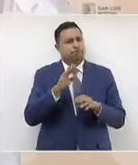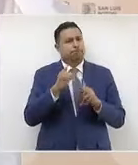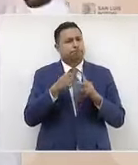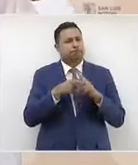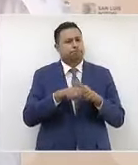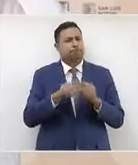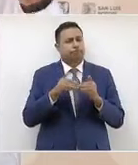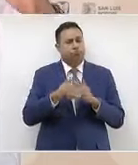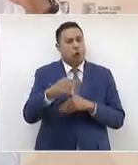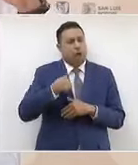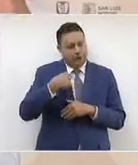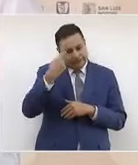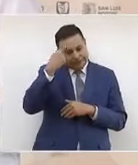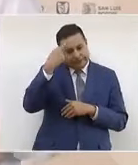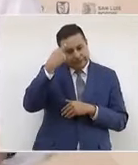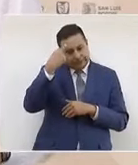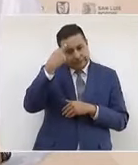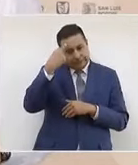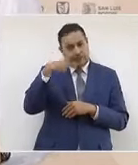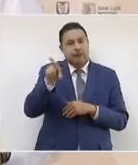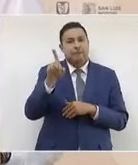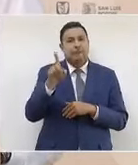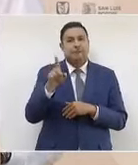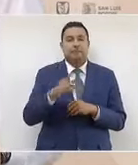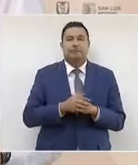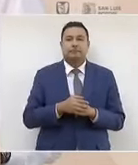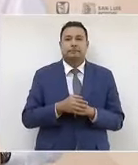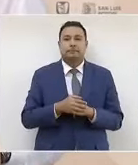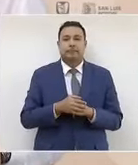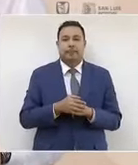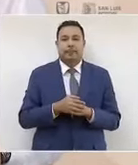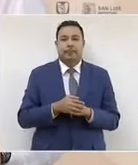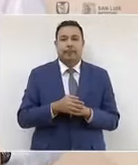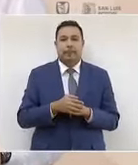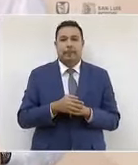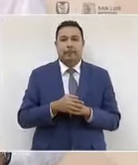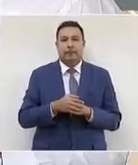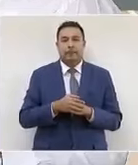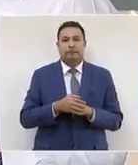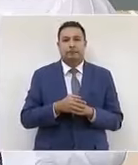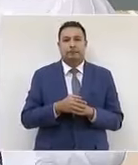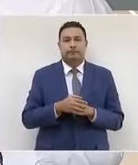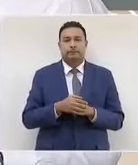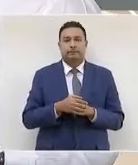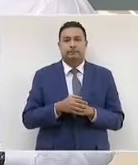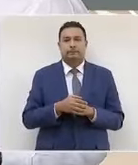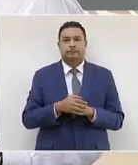ya traía yo eso en la cabeza. Además, ya había